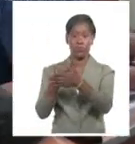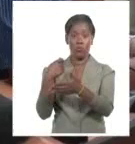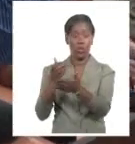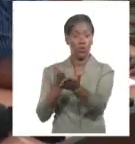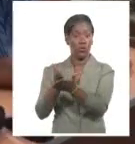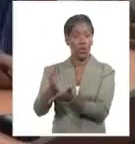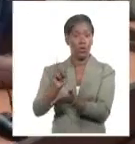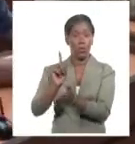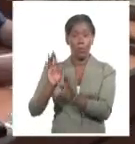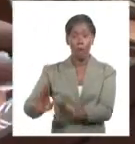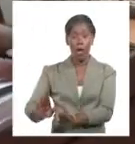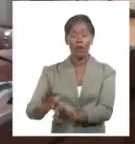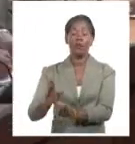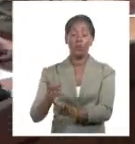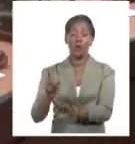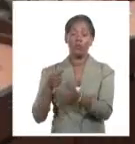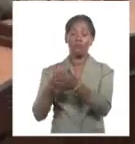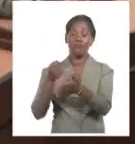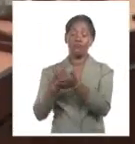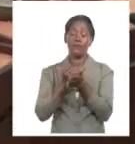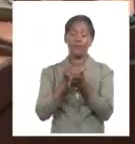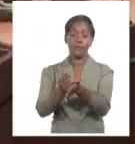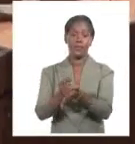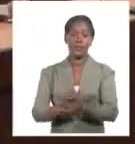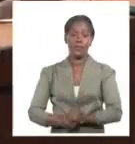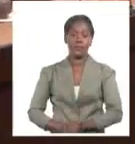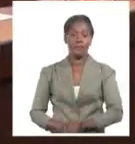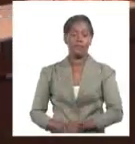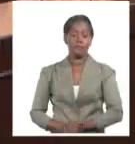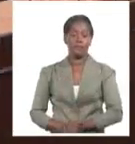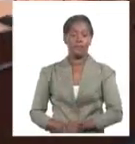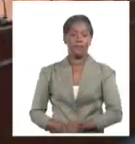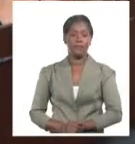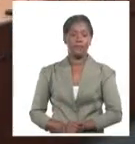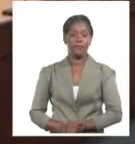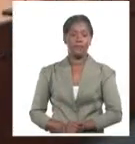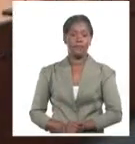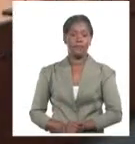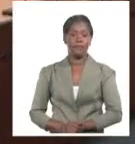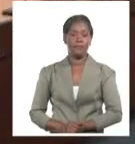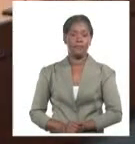centro de todas las acciones que se realicen héctor martínez sistema informativo de la televisión cubana